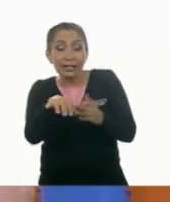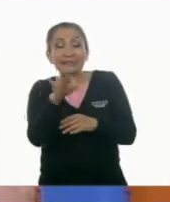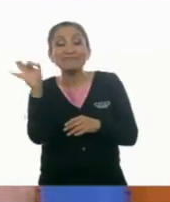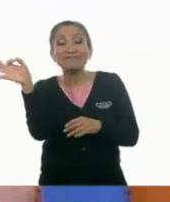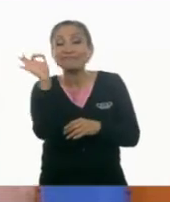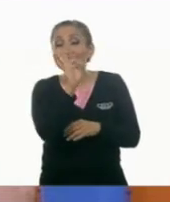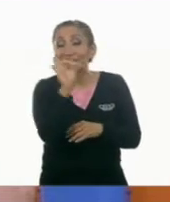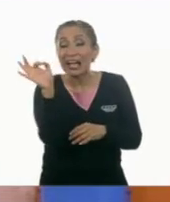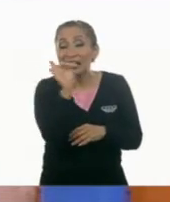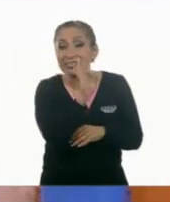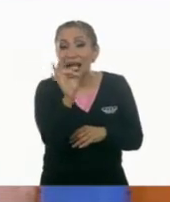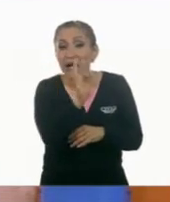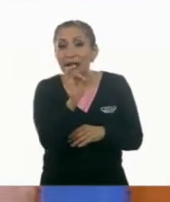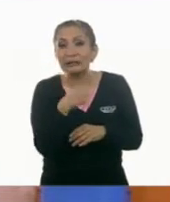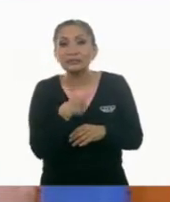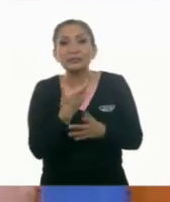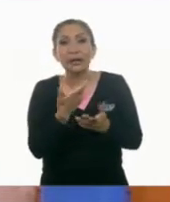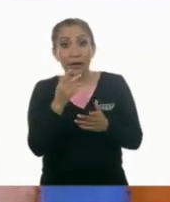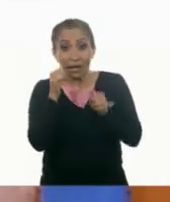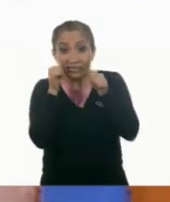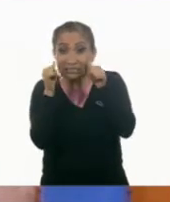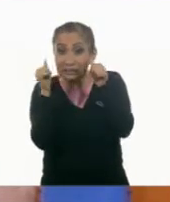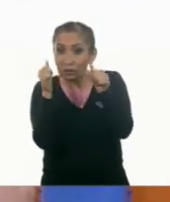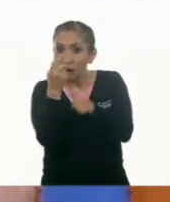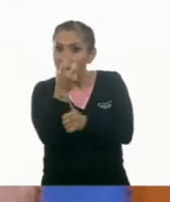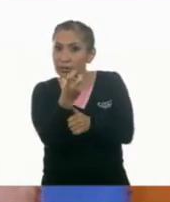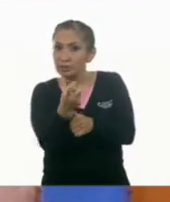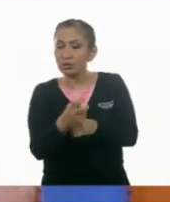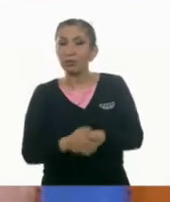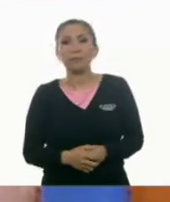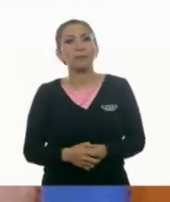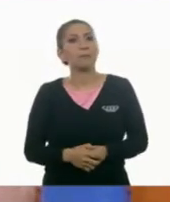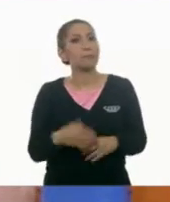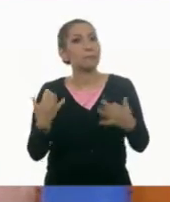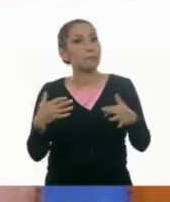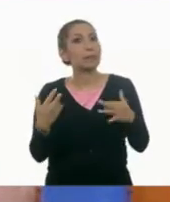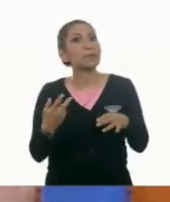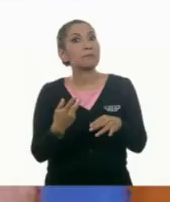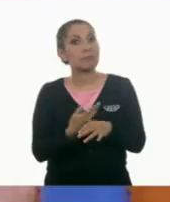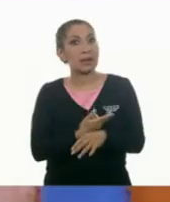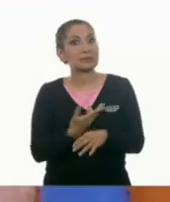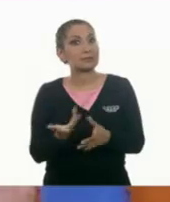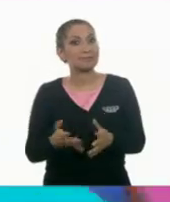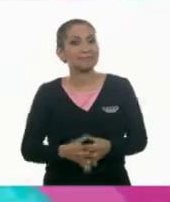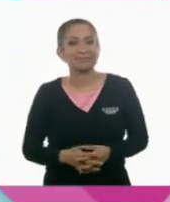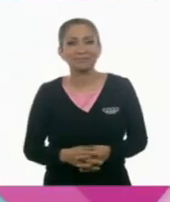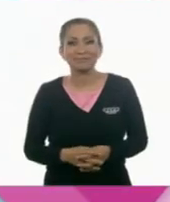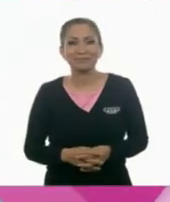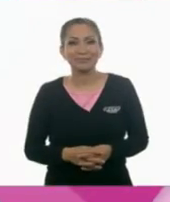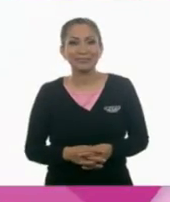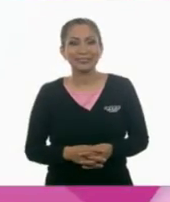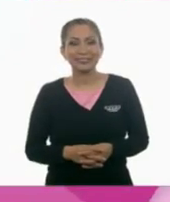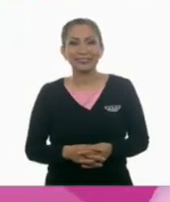a punto de perder. Pongan mucha atención en lo que van a hacer.